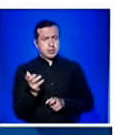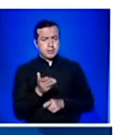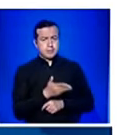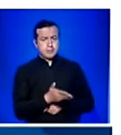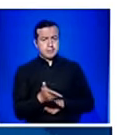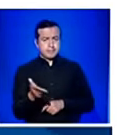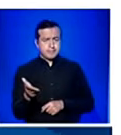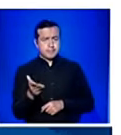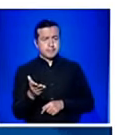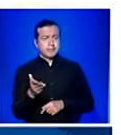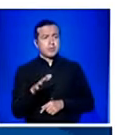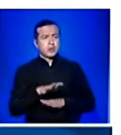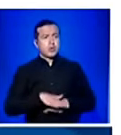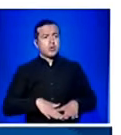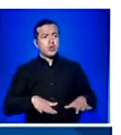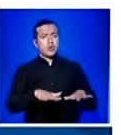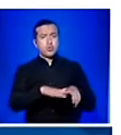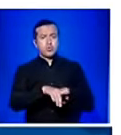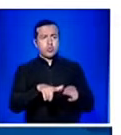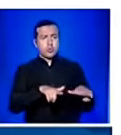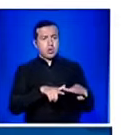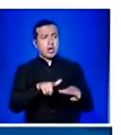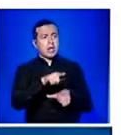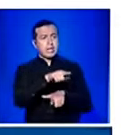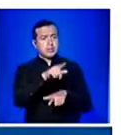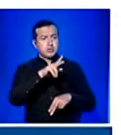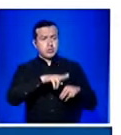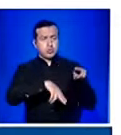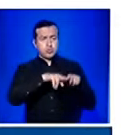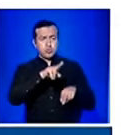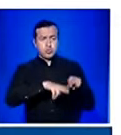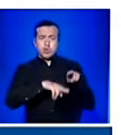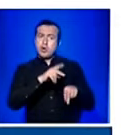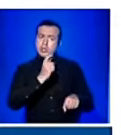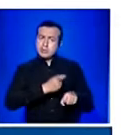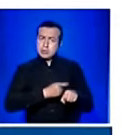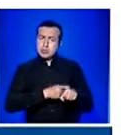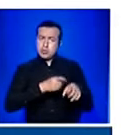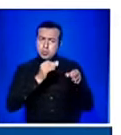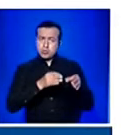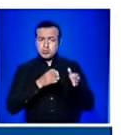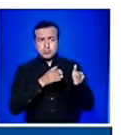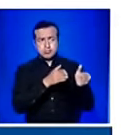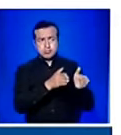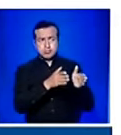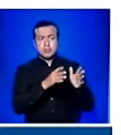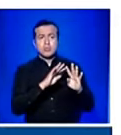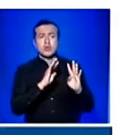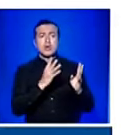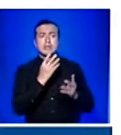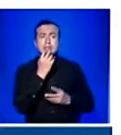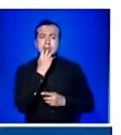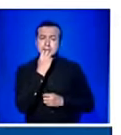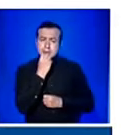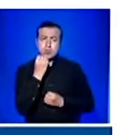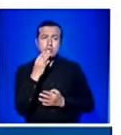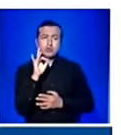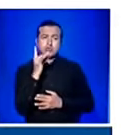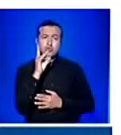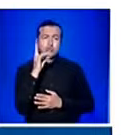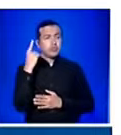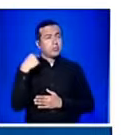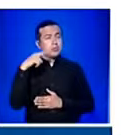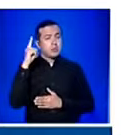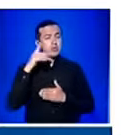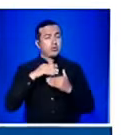en instalaciones que fueron construidas específicamente para eso, pues nos ahorraríamos algo así como 18 millones